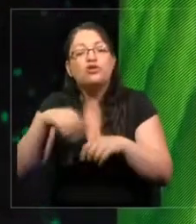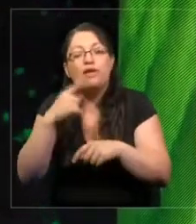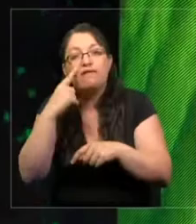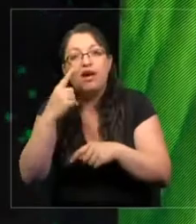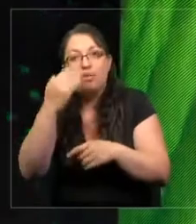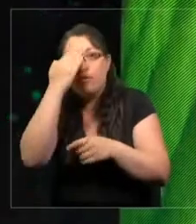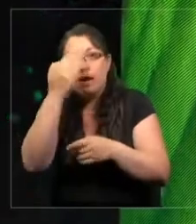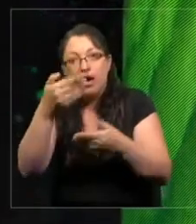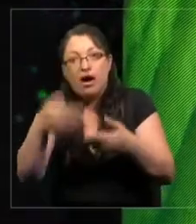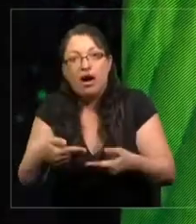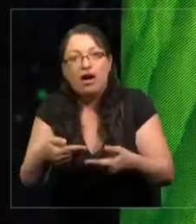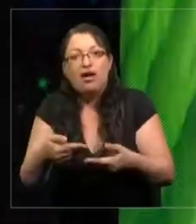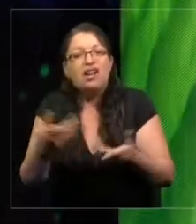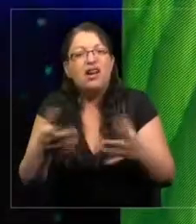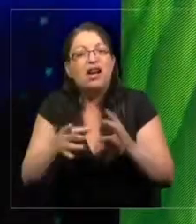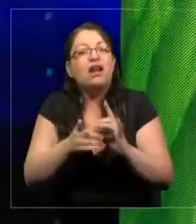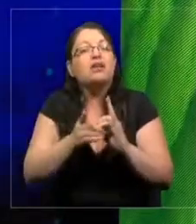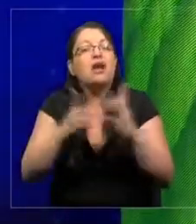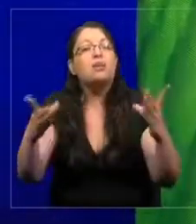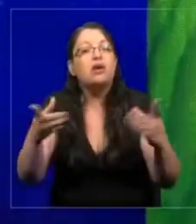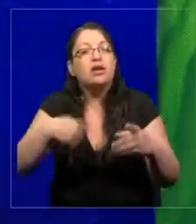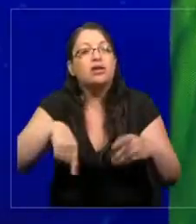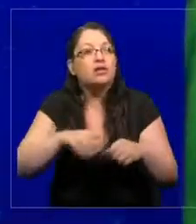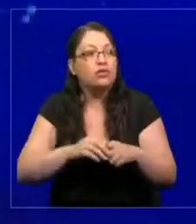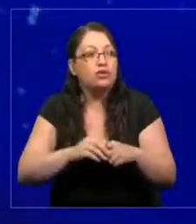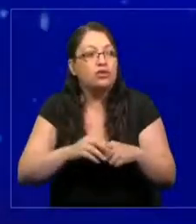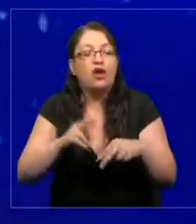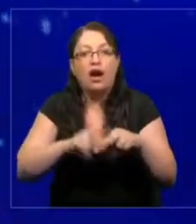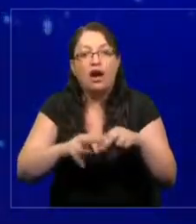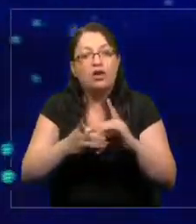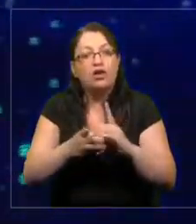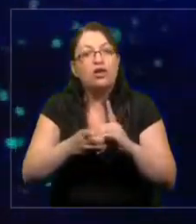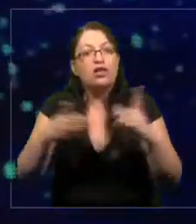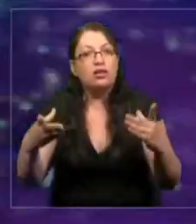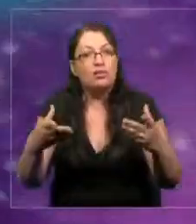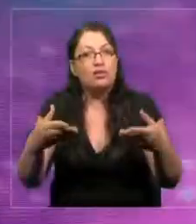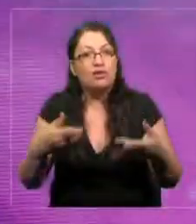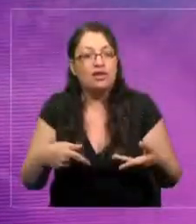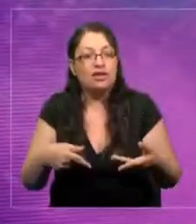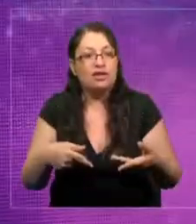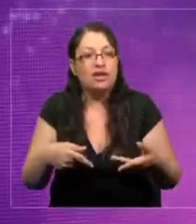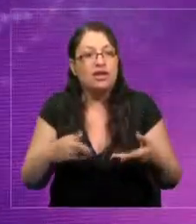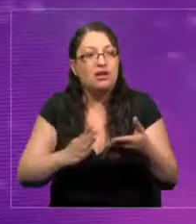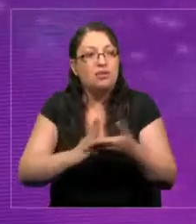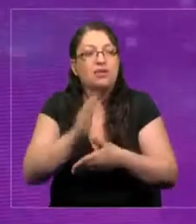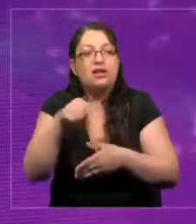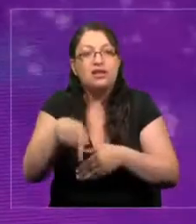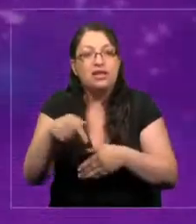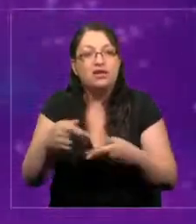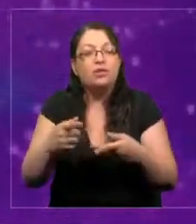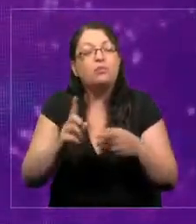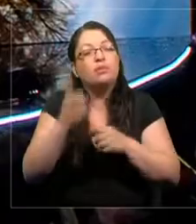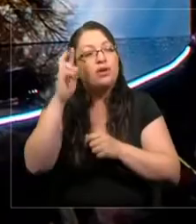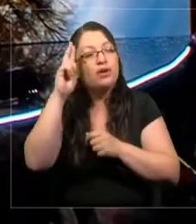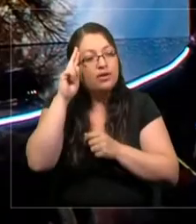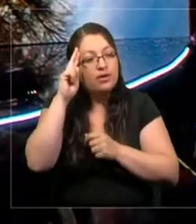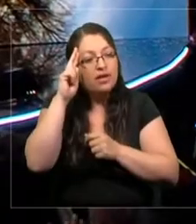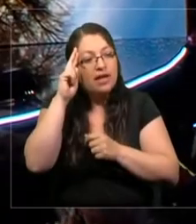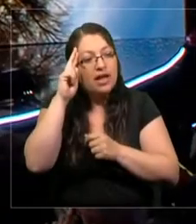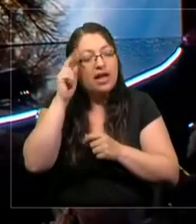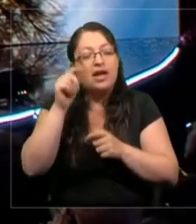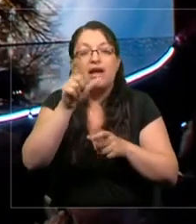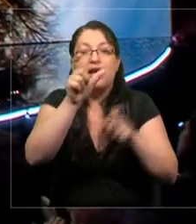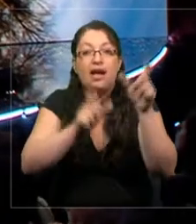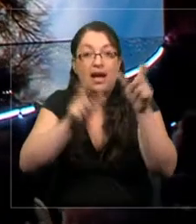nuestra democracia la construcción de una democracia tenemos y parto con esto tenemos que recordar que humanos y